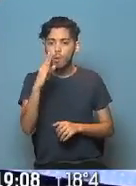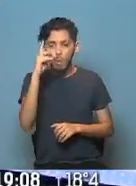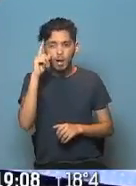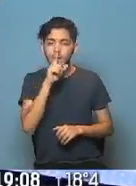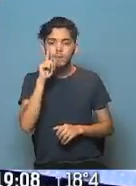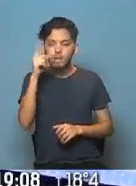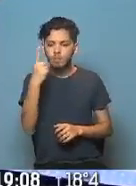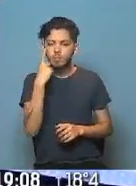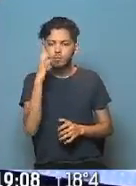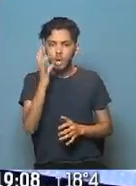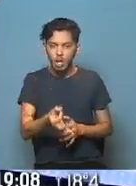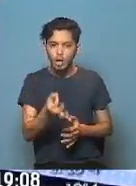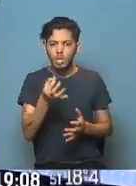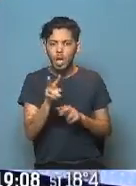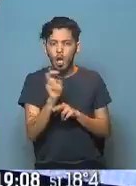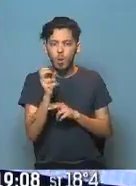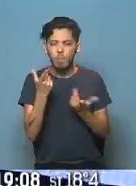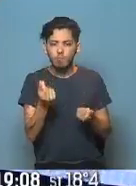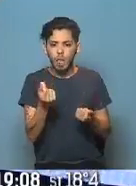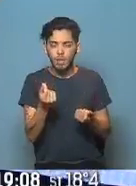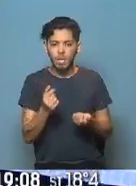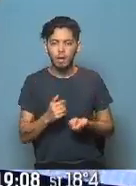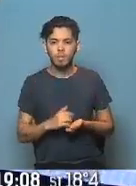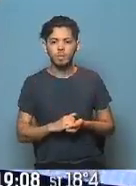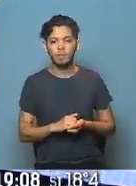reconozcan haber cobrado coimas?